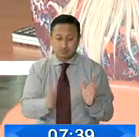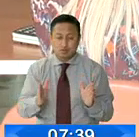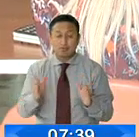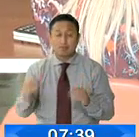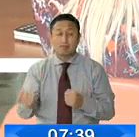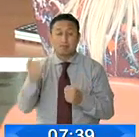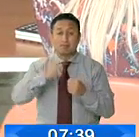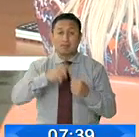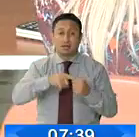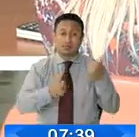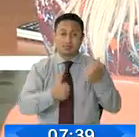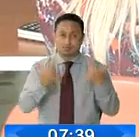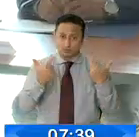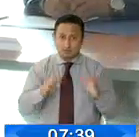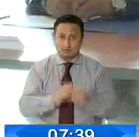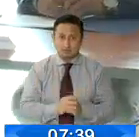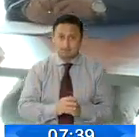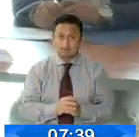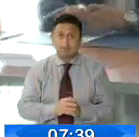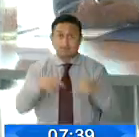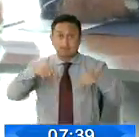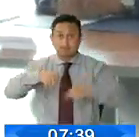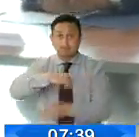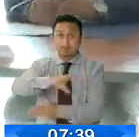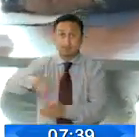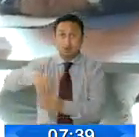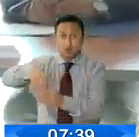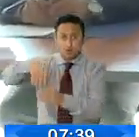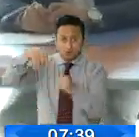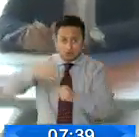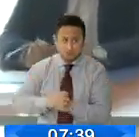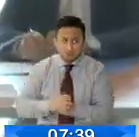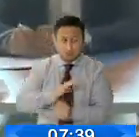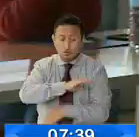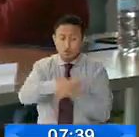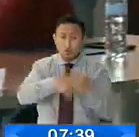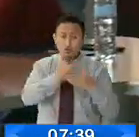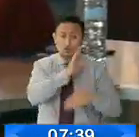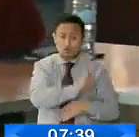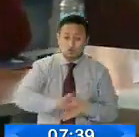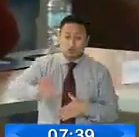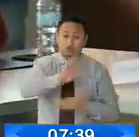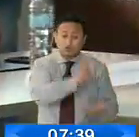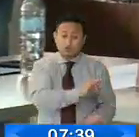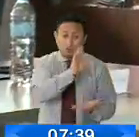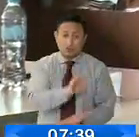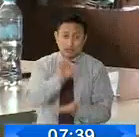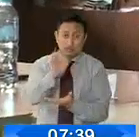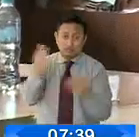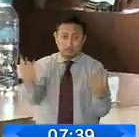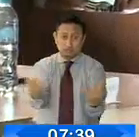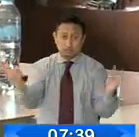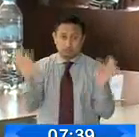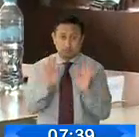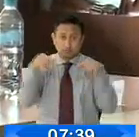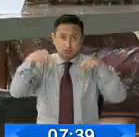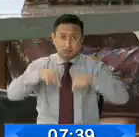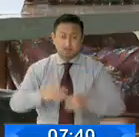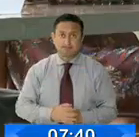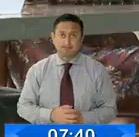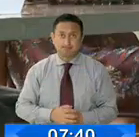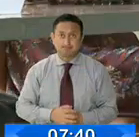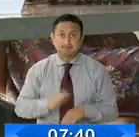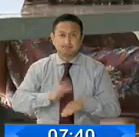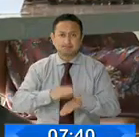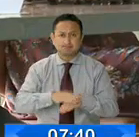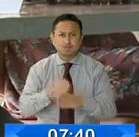los candidatos está definida. Se realizó a través de un sorteo en el cual estuvieron presentes los representantes de los candidatos presidenciales. Debido